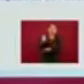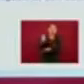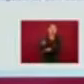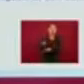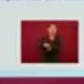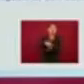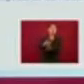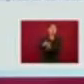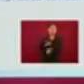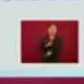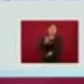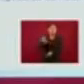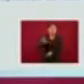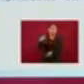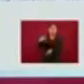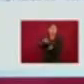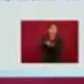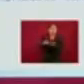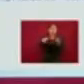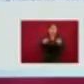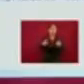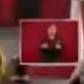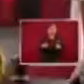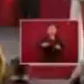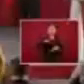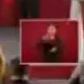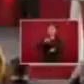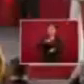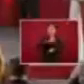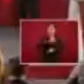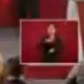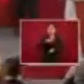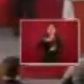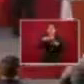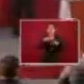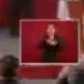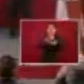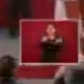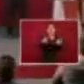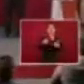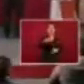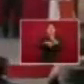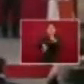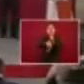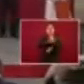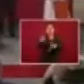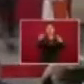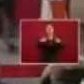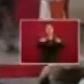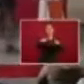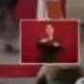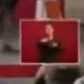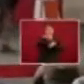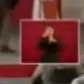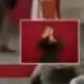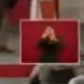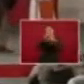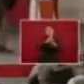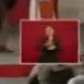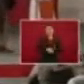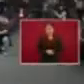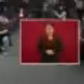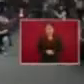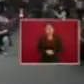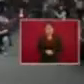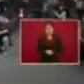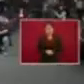ves las cosas, doctor? Pues me parece interesante el cambio de posición del gobierno en un breve periodo de tiempo. Creo que hasta el jueves